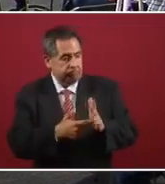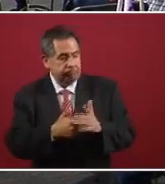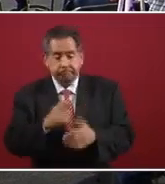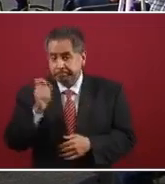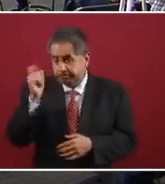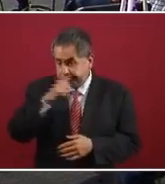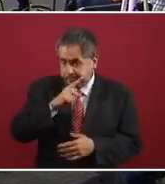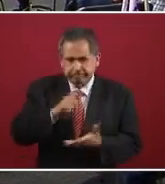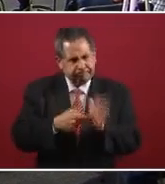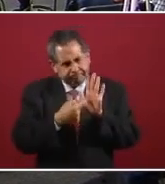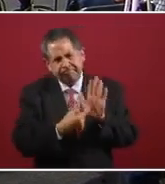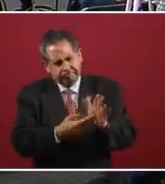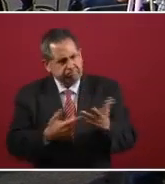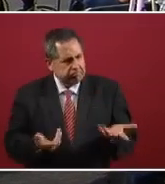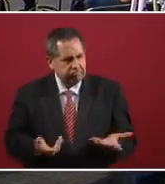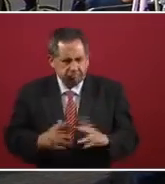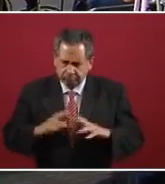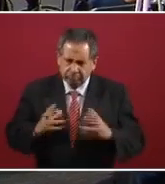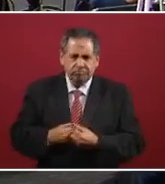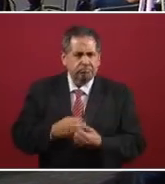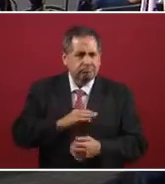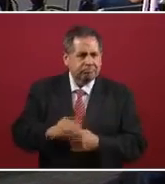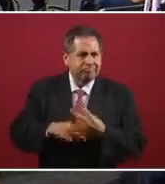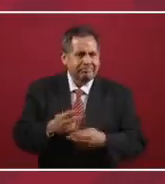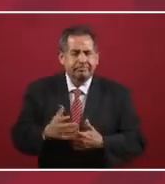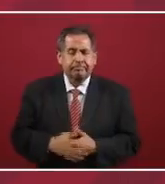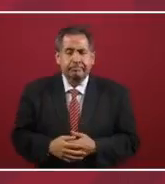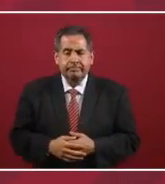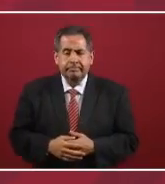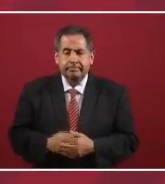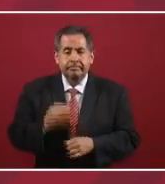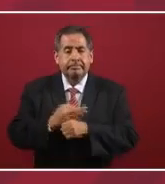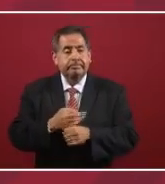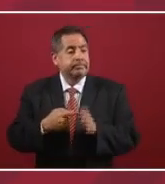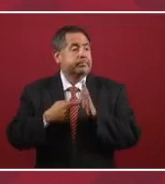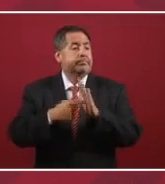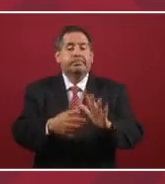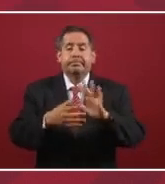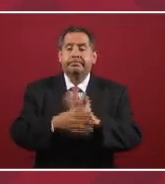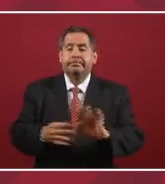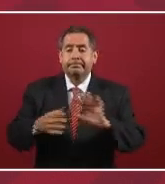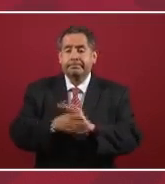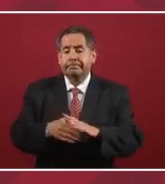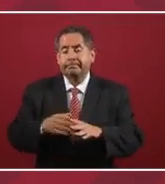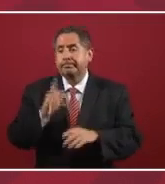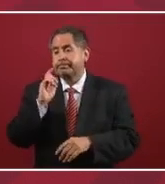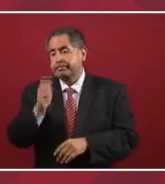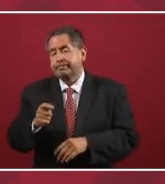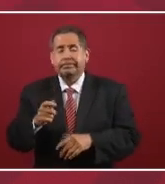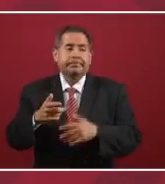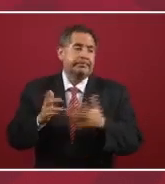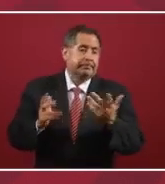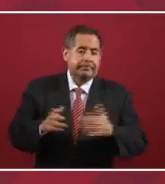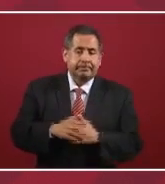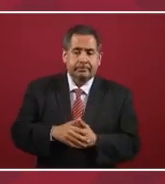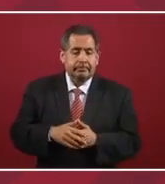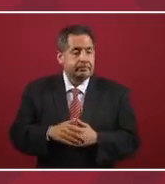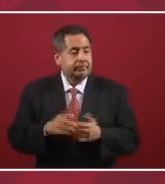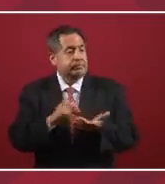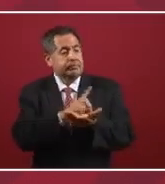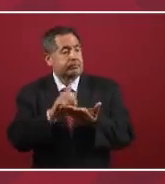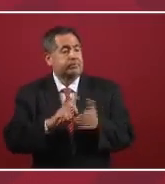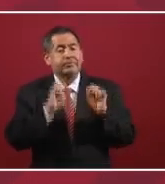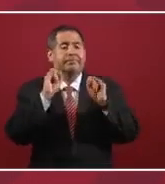juntos, ¿no? Entonces, sirve de poco estas declaratorias anticipadas, decir, espacio libre de drogas.